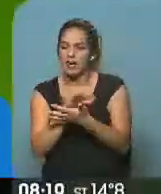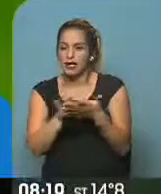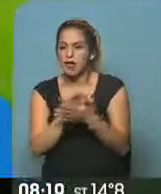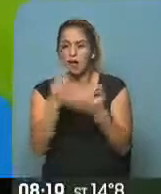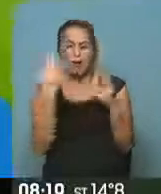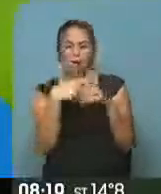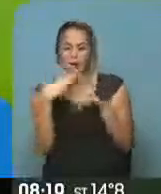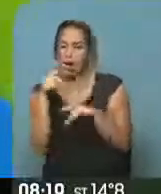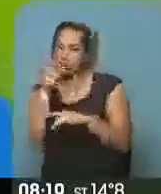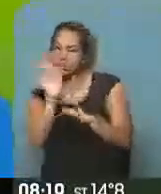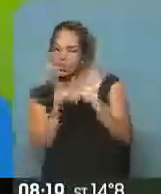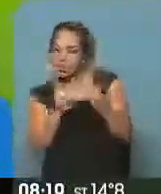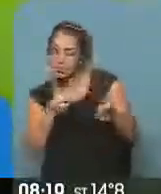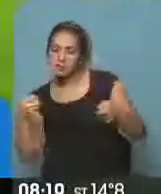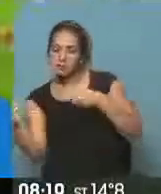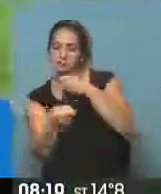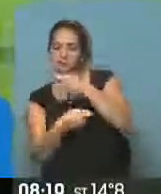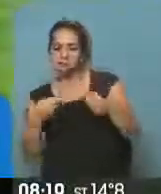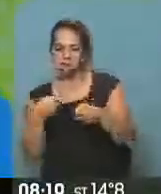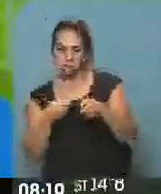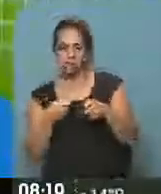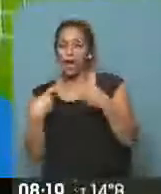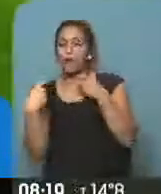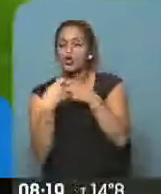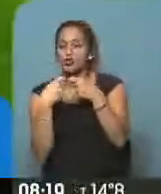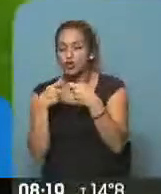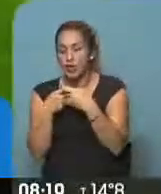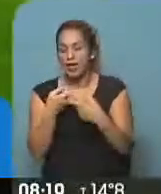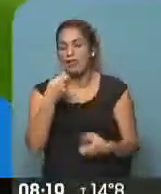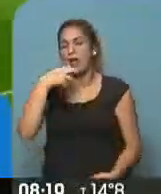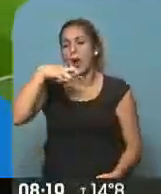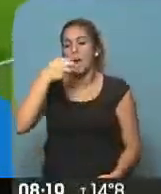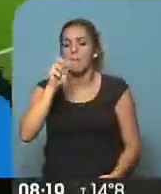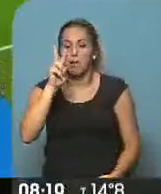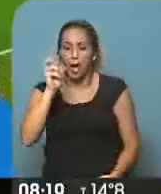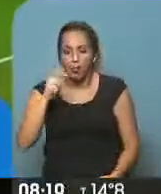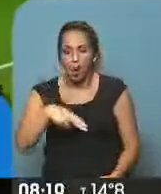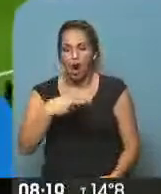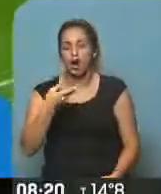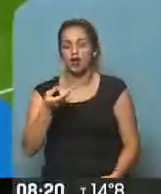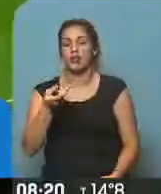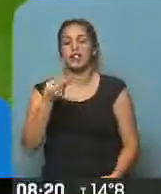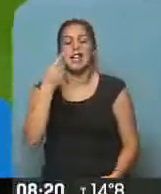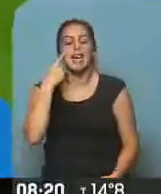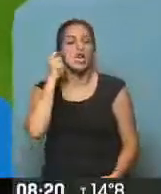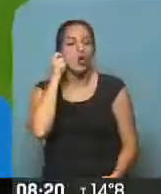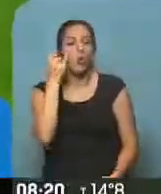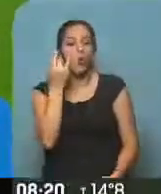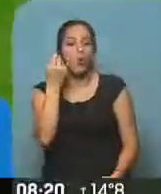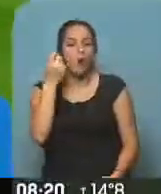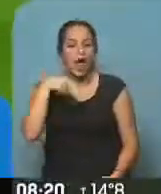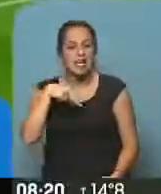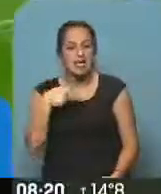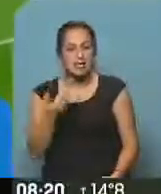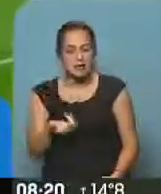como decíamos anteriormente, derivando en sociedades, Pavón y su aporte importante en el segundo tiempo, Higuaín que sigue